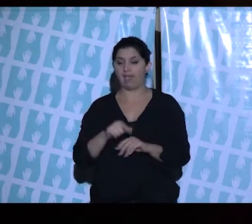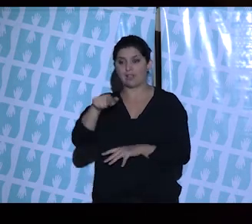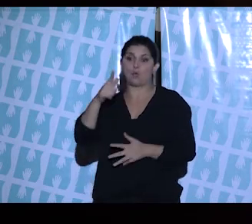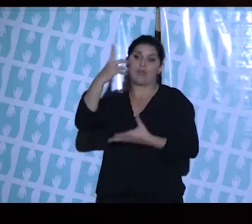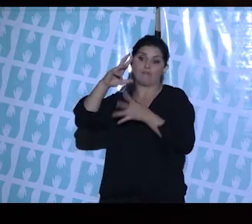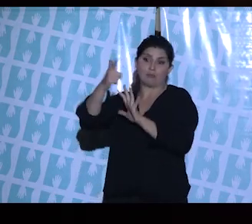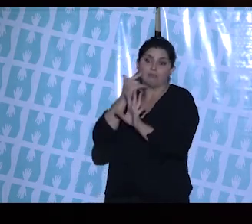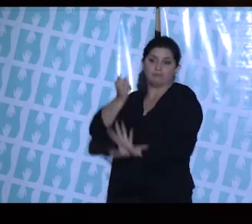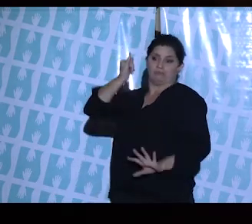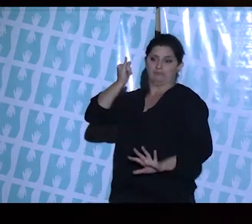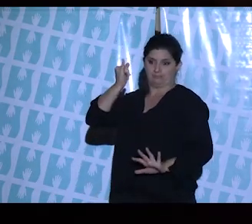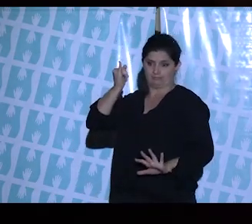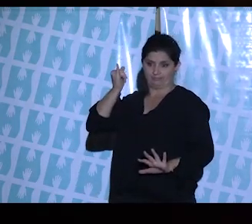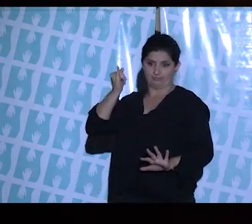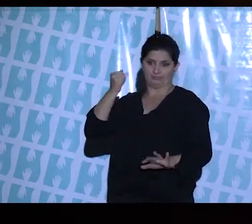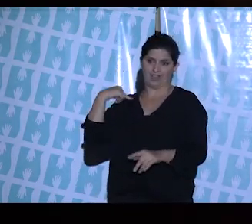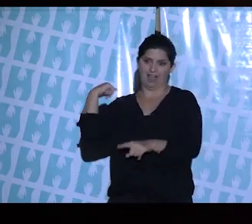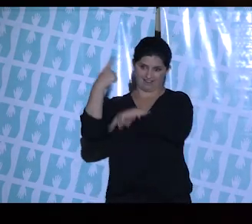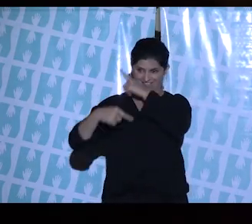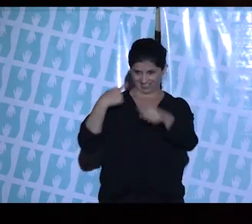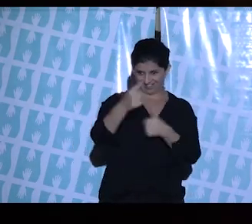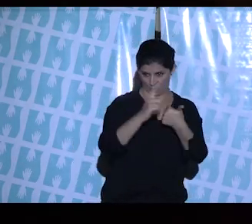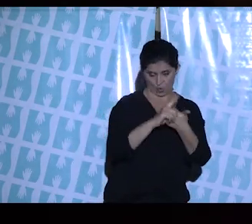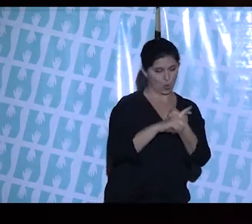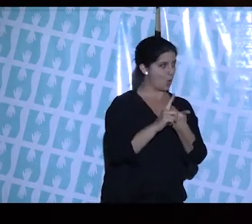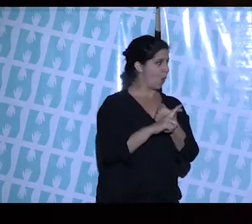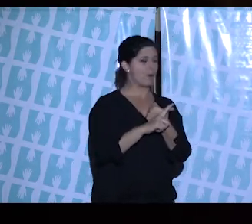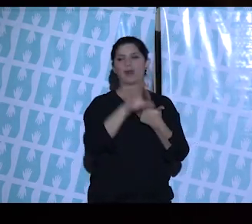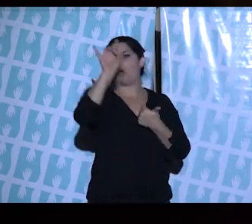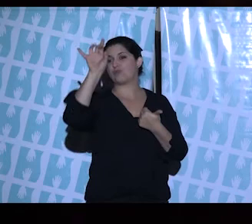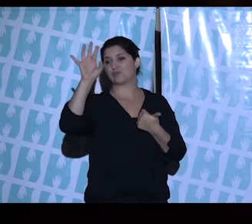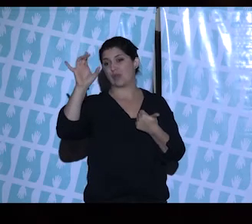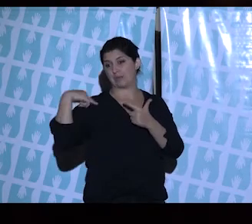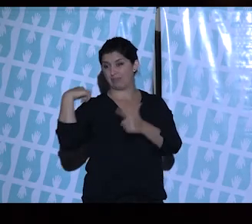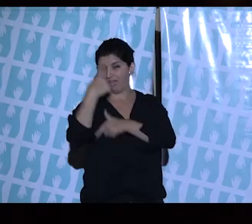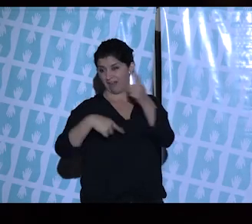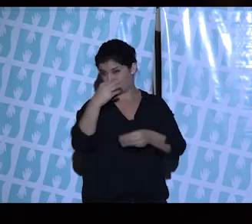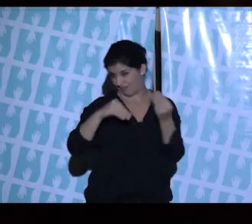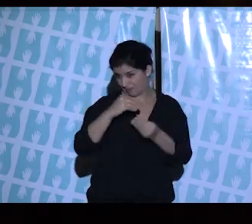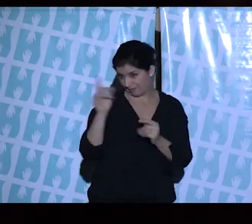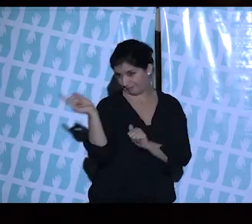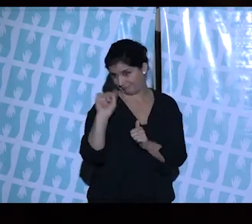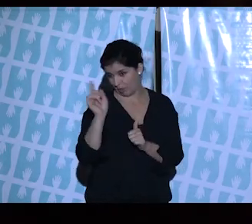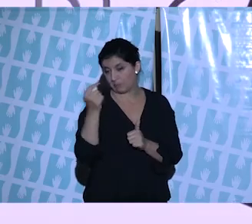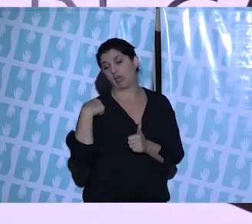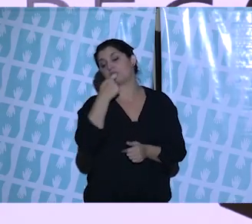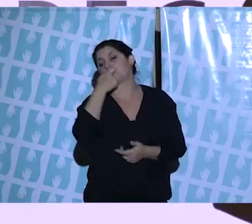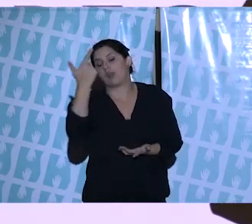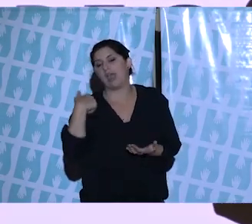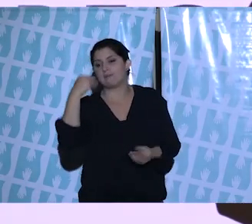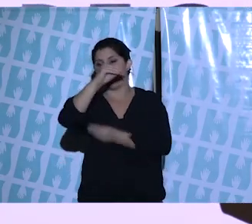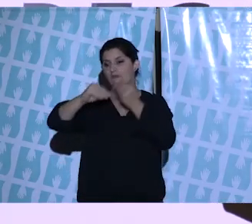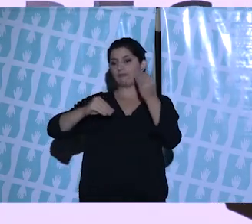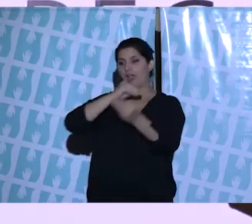cuenta. Pero yo no puedo basarme solamente en antecedentes familiares. Pero si alguno de los miembros de mi familia